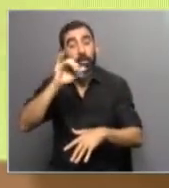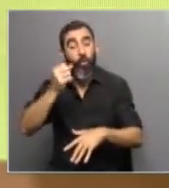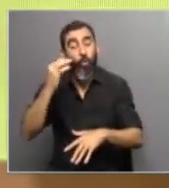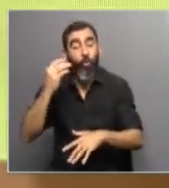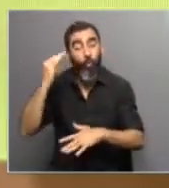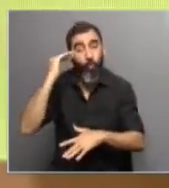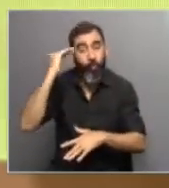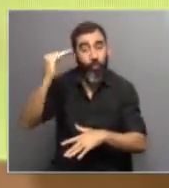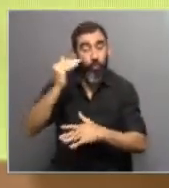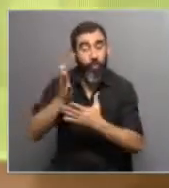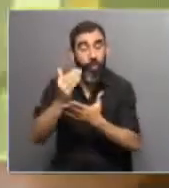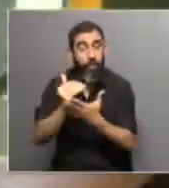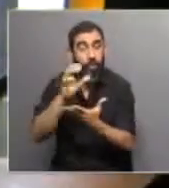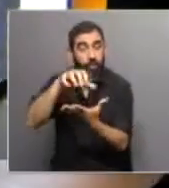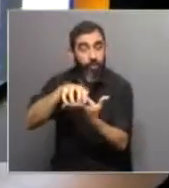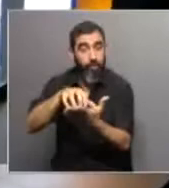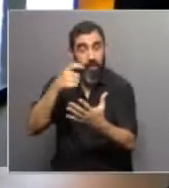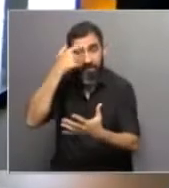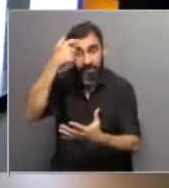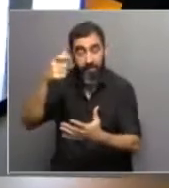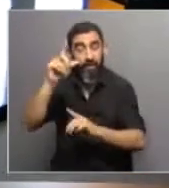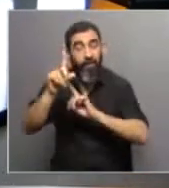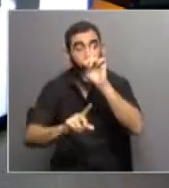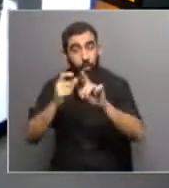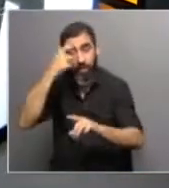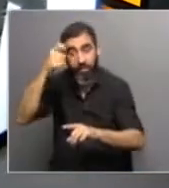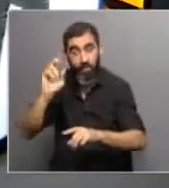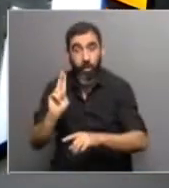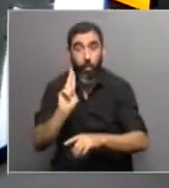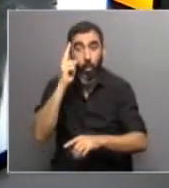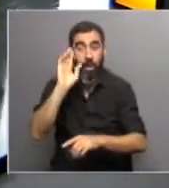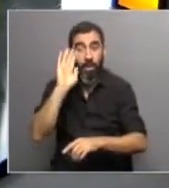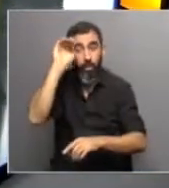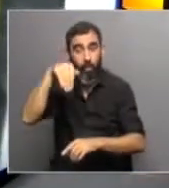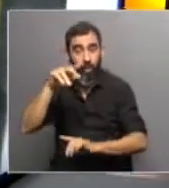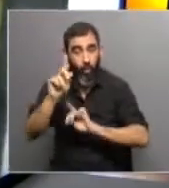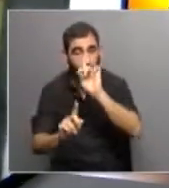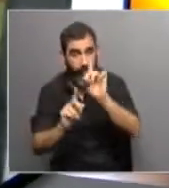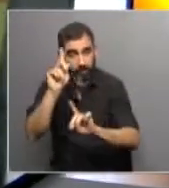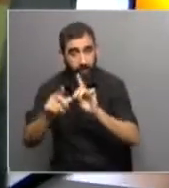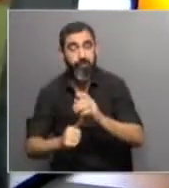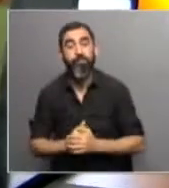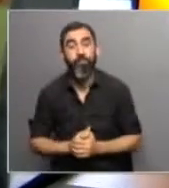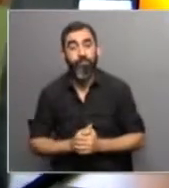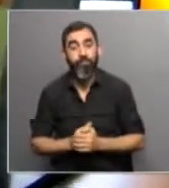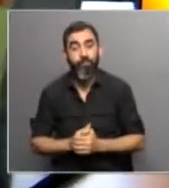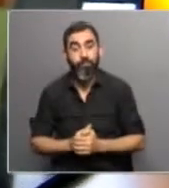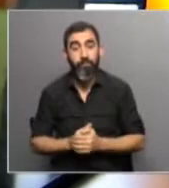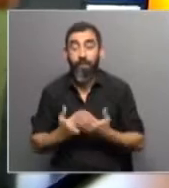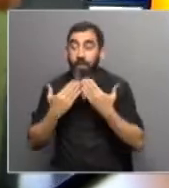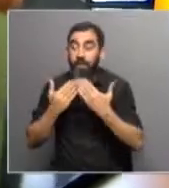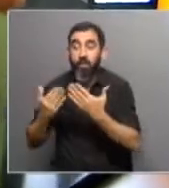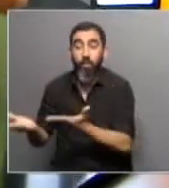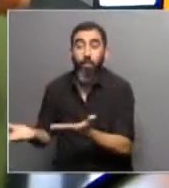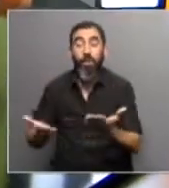del Departamento de Ciencias de la Atmósfera de Facultad de Ciencias de la Universidad de la República. Marcelo, gracias por acompañarnos. Bienvenido a Sobre Ciencia. Bueno, muchas gracias por la